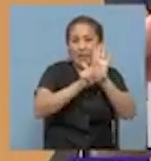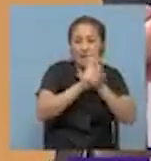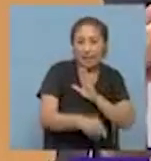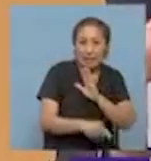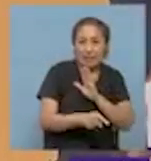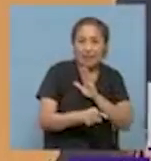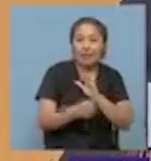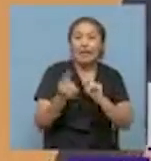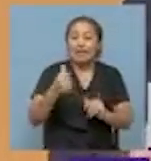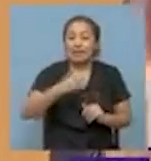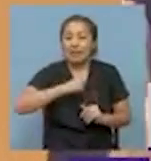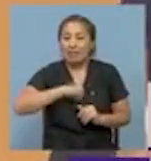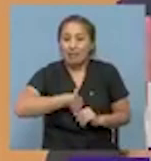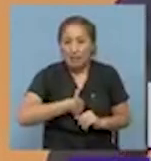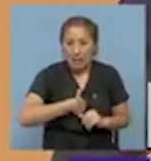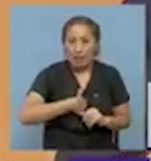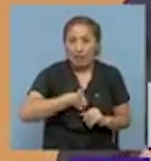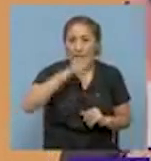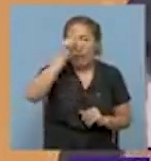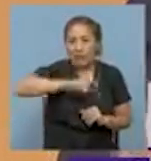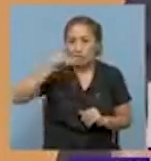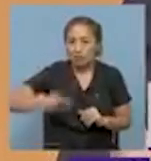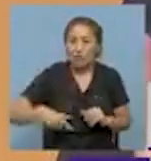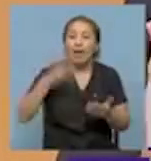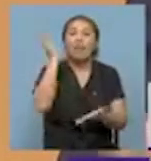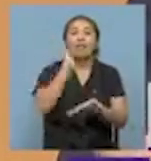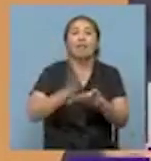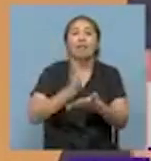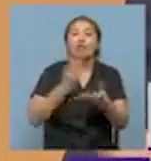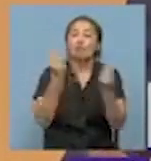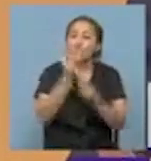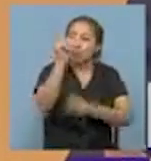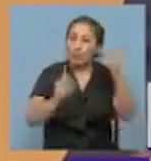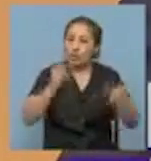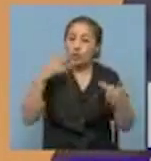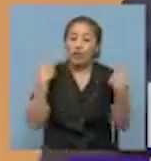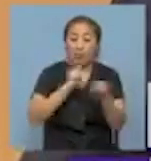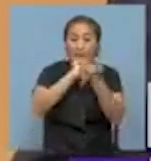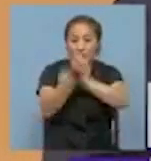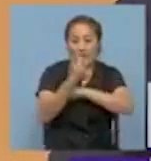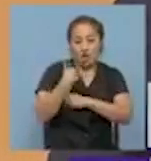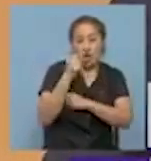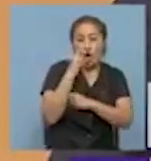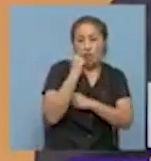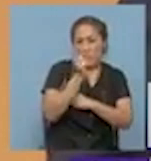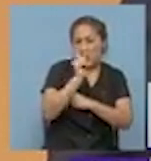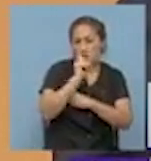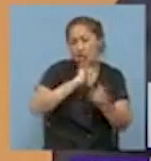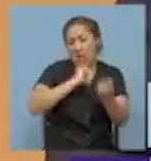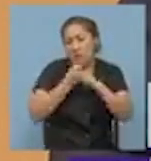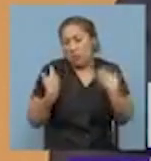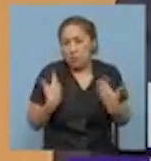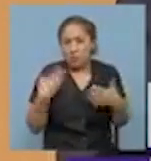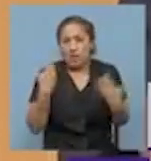identidad de género que es una ley que regula el derecho de muchas personas de cambiar de sexo con eso no tenemos ningún problema cada